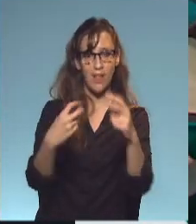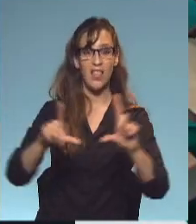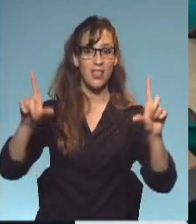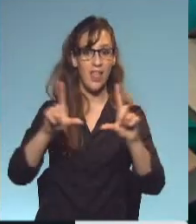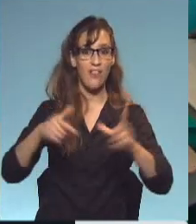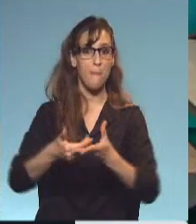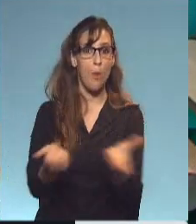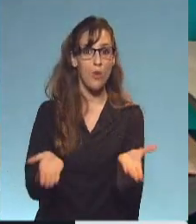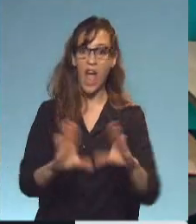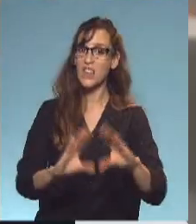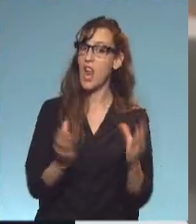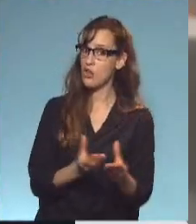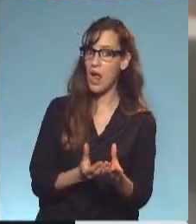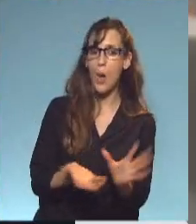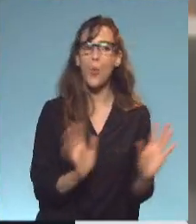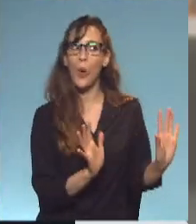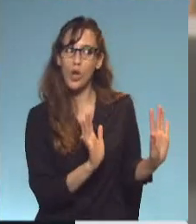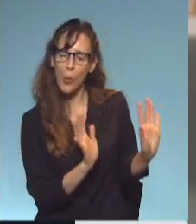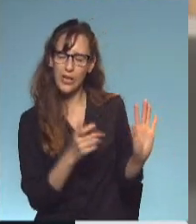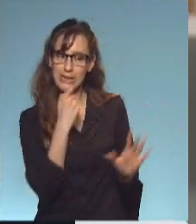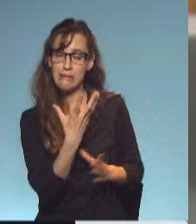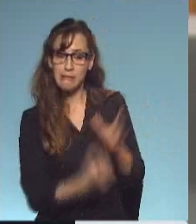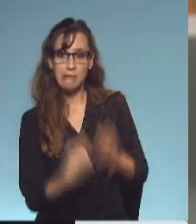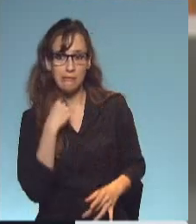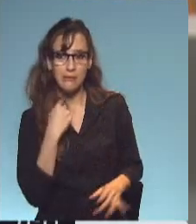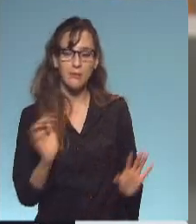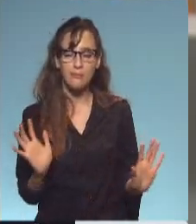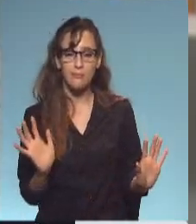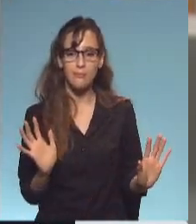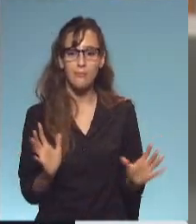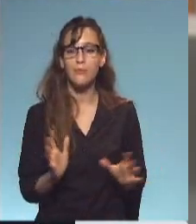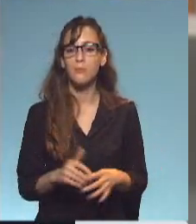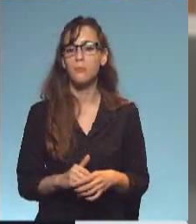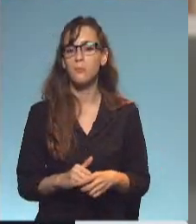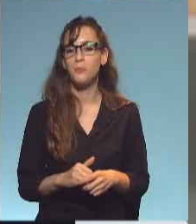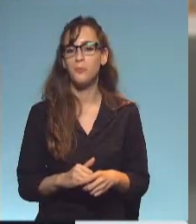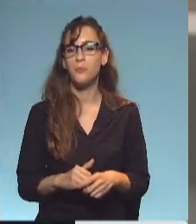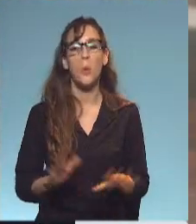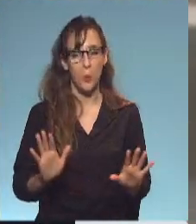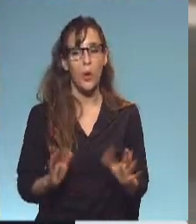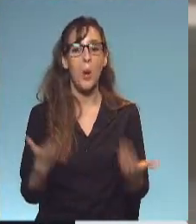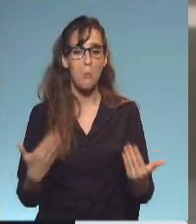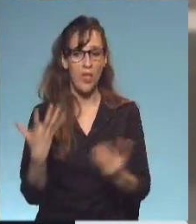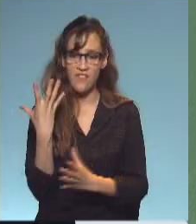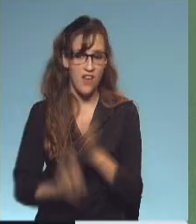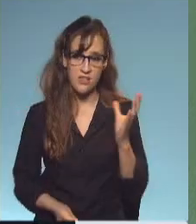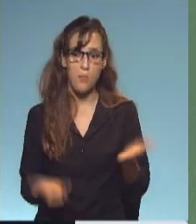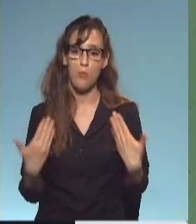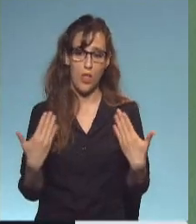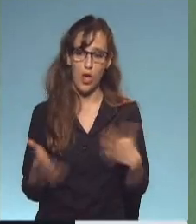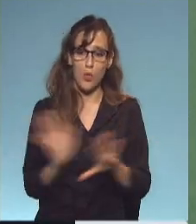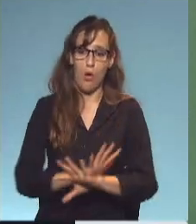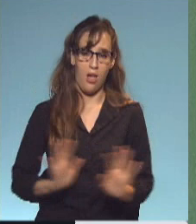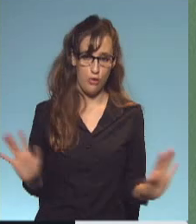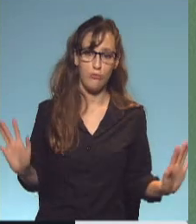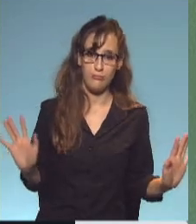Pública Internacional. Bueno, la gente sabrá entender si fallo que bueno. Peor, el verdadero fallo es no intentar, ¿no? Ahí va. Pero puede fallar, como decía tu Sam. El que...